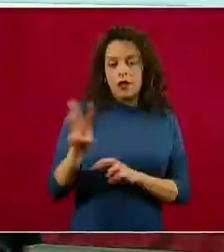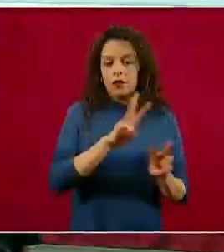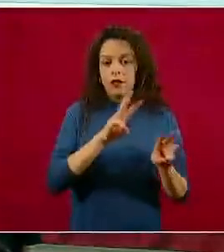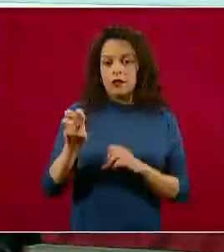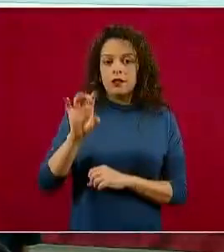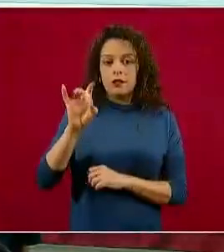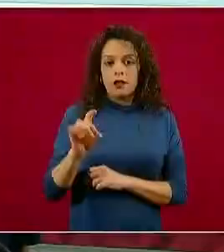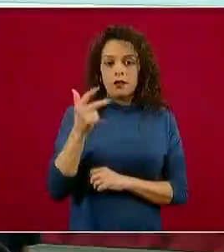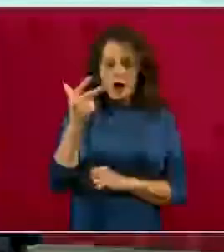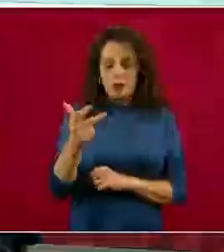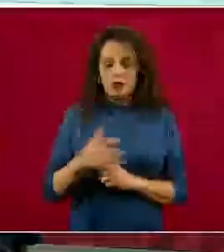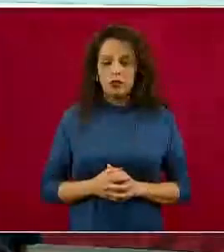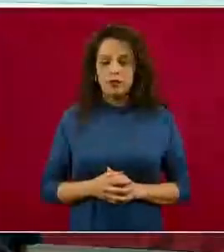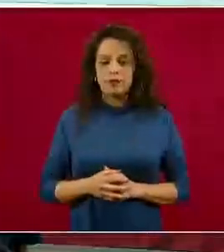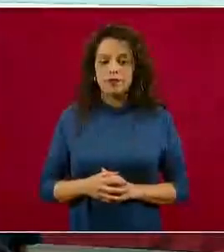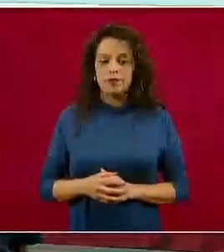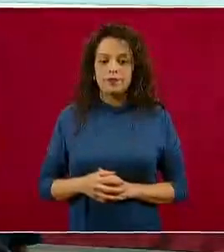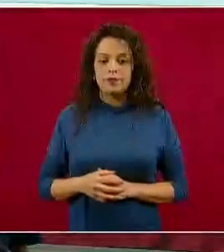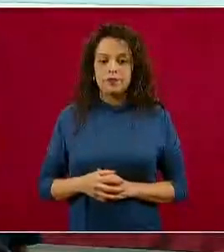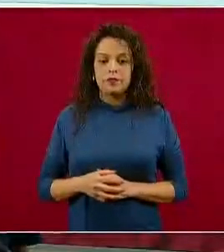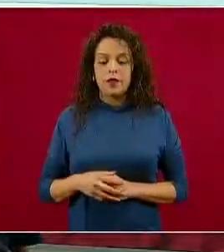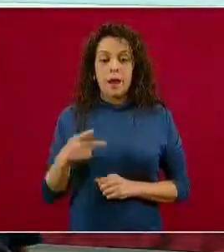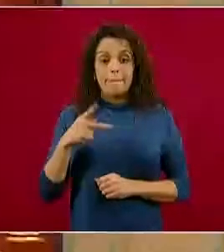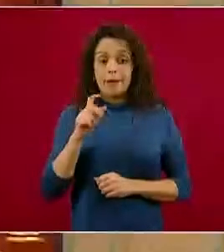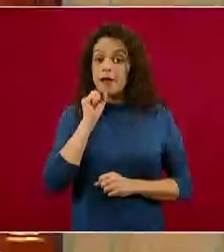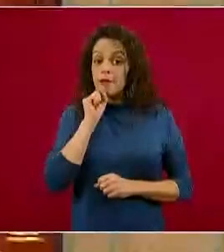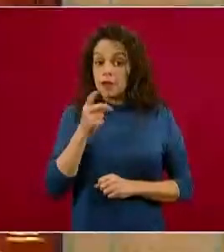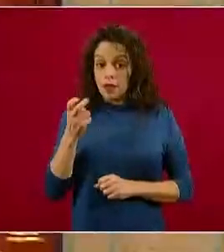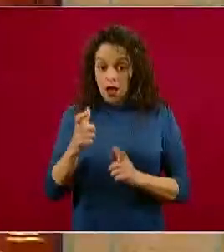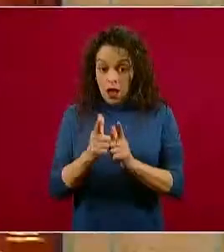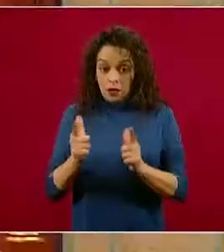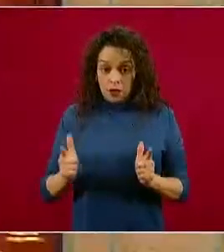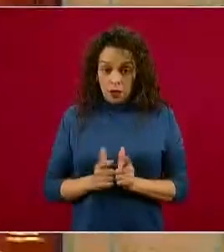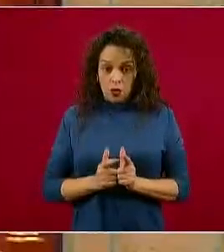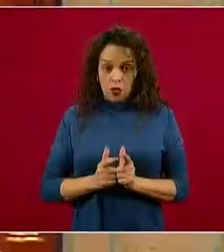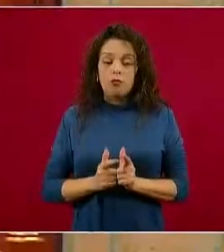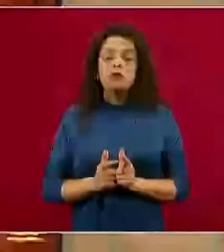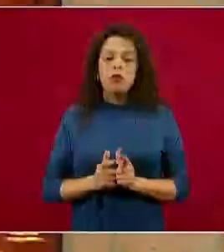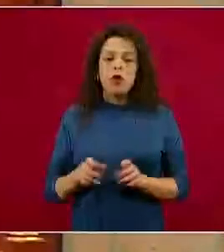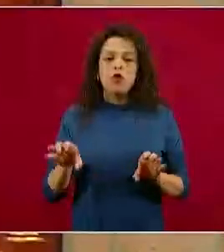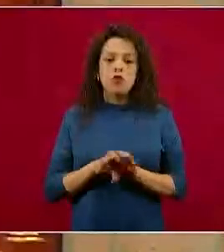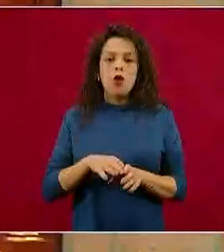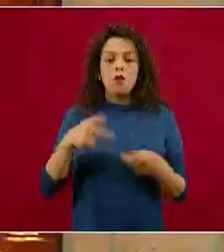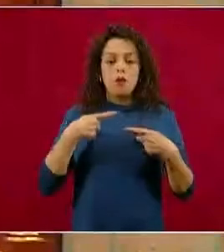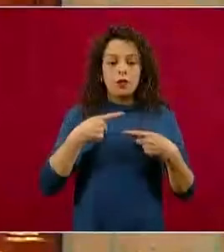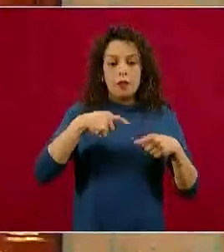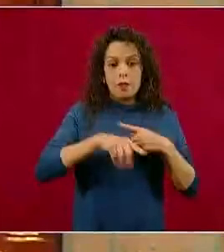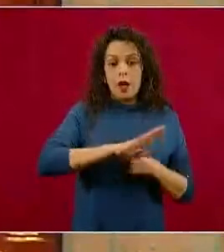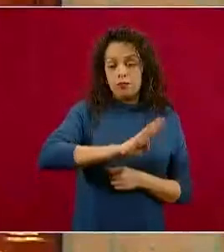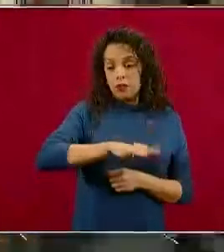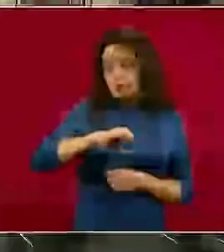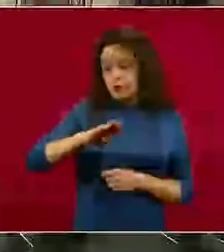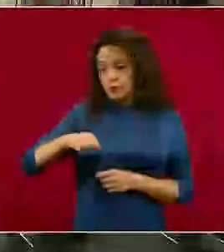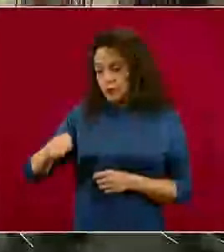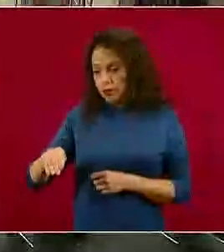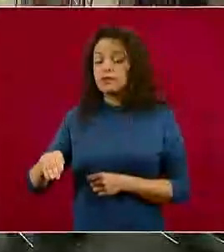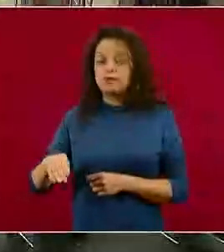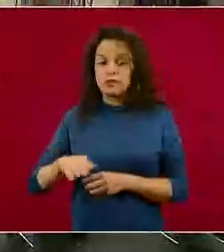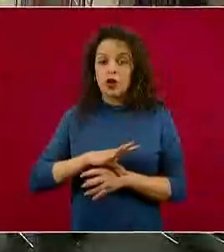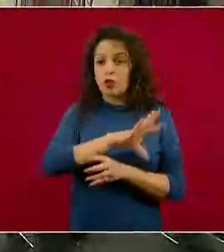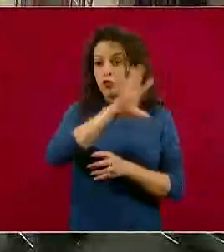86.338. Pero así también en este grupo o como se van presentando las defunciones, así como en la totalidad de los